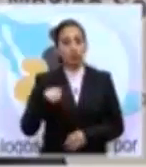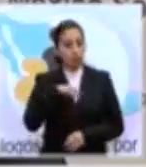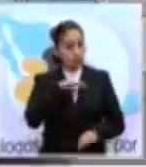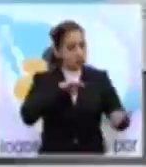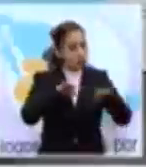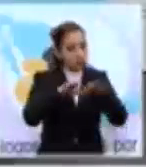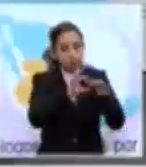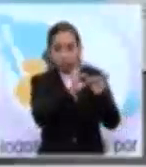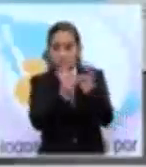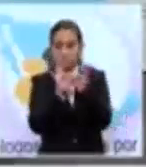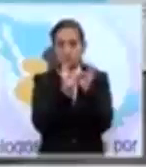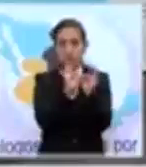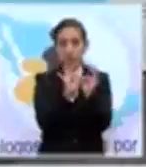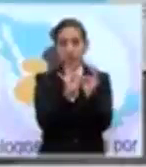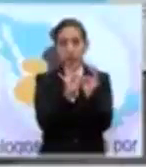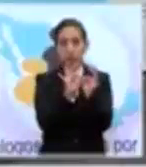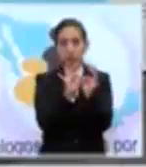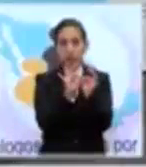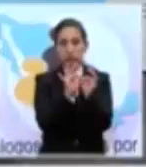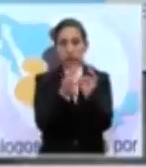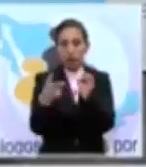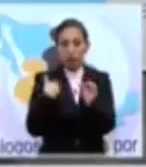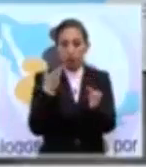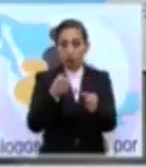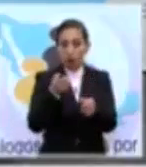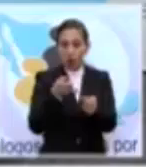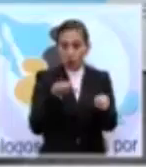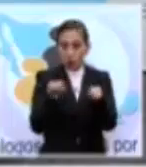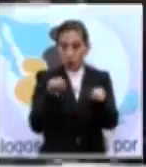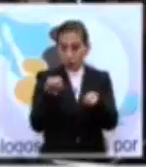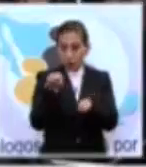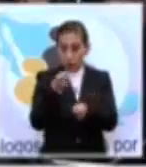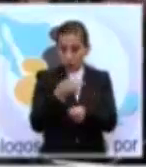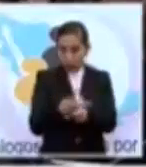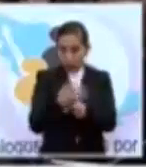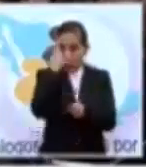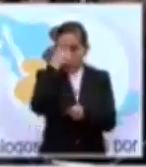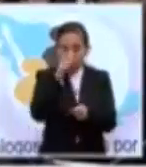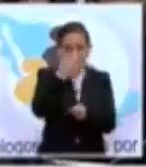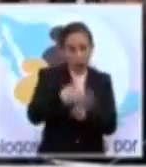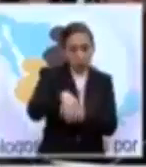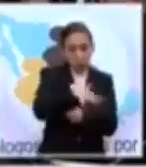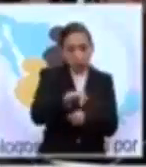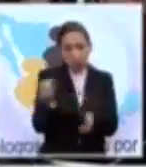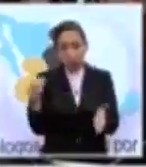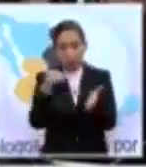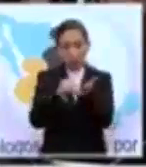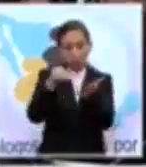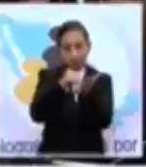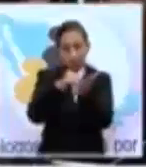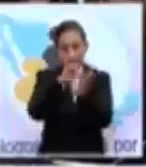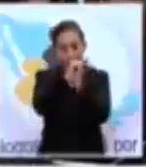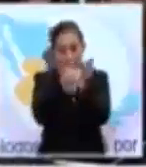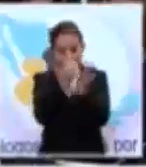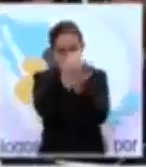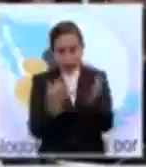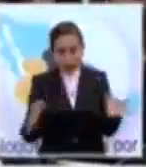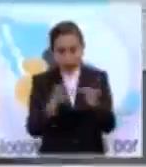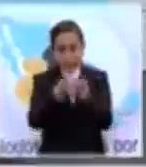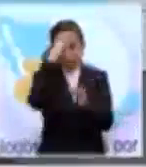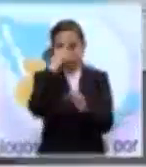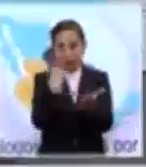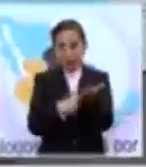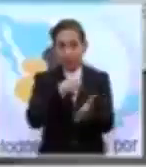manera conjunta los coordinadores para tratar de buscar y establecer una agenda conjunta para el Senado de la